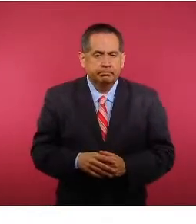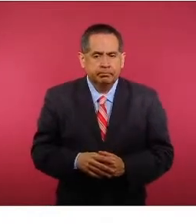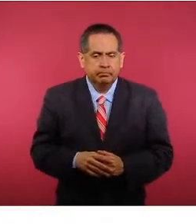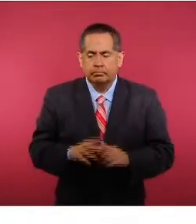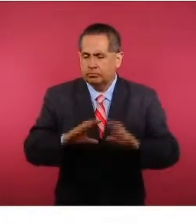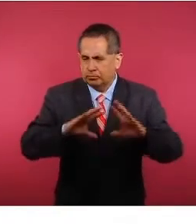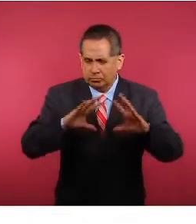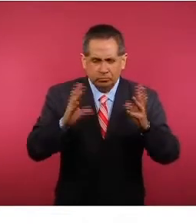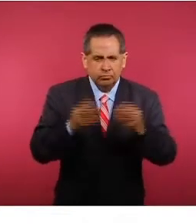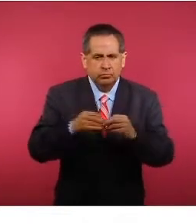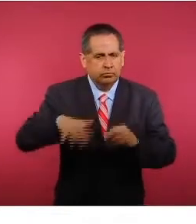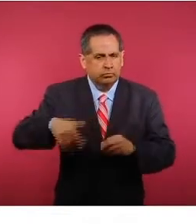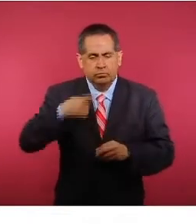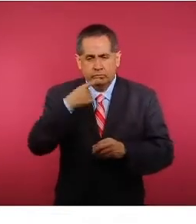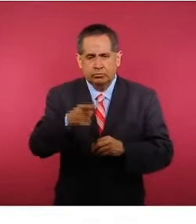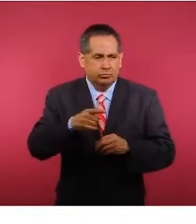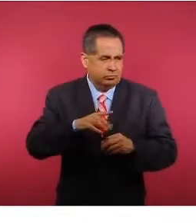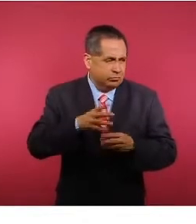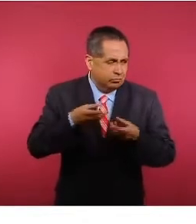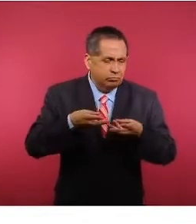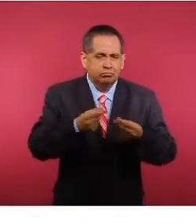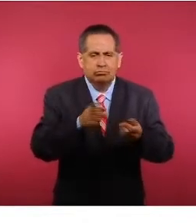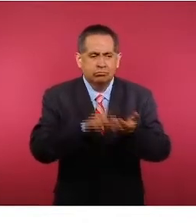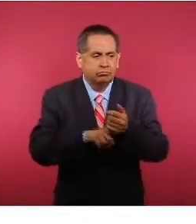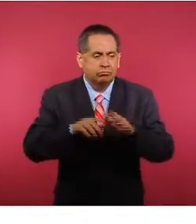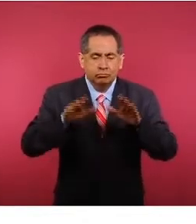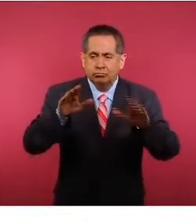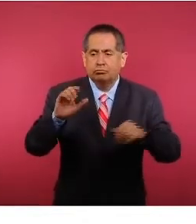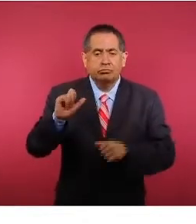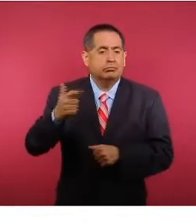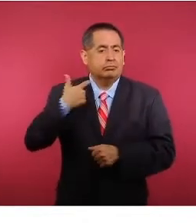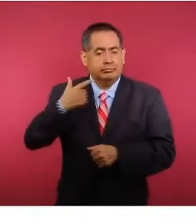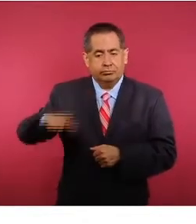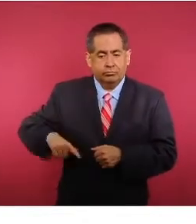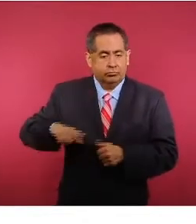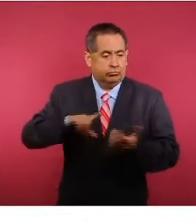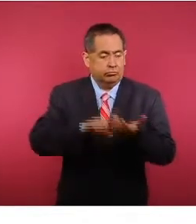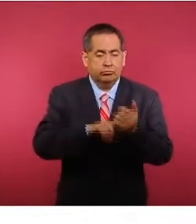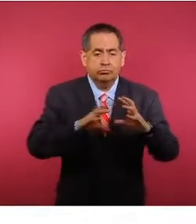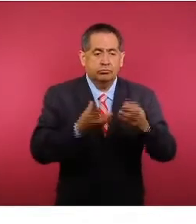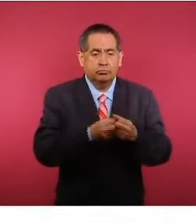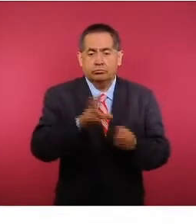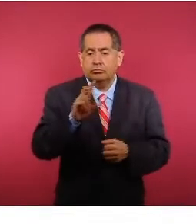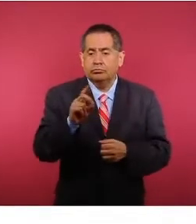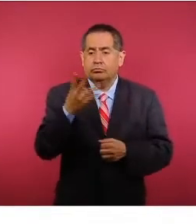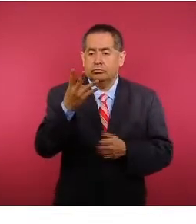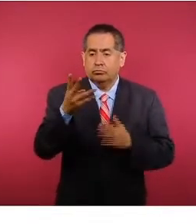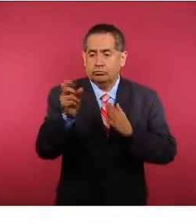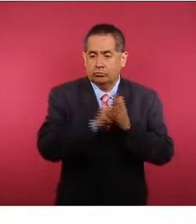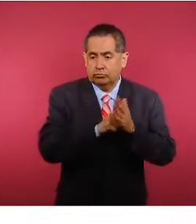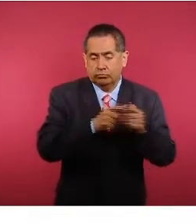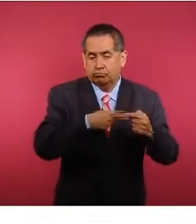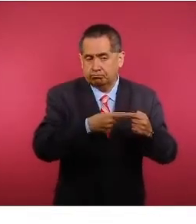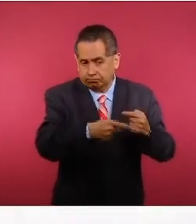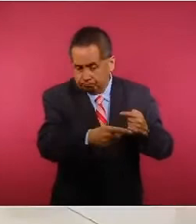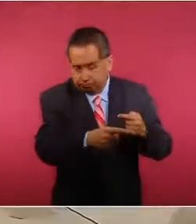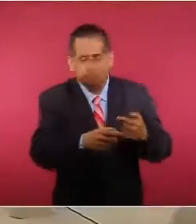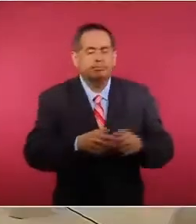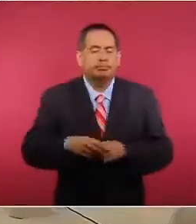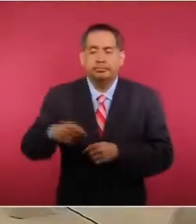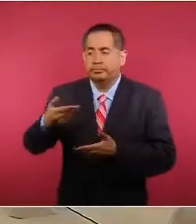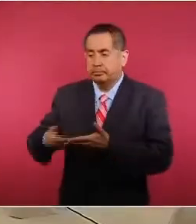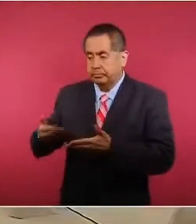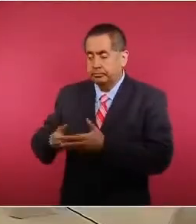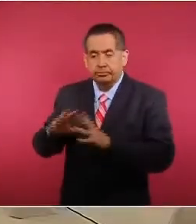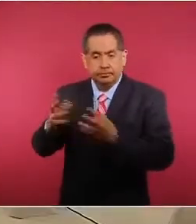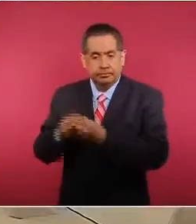El total, como ya mencioné, de operación del avión en la pasada administración fueron 34 meses. En esta administración van